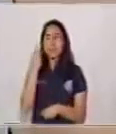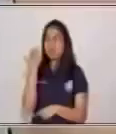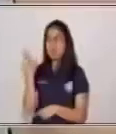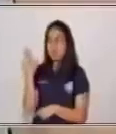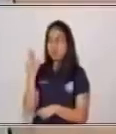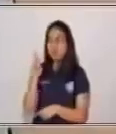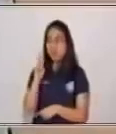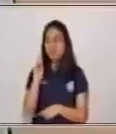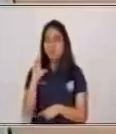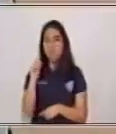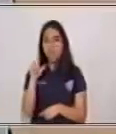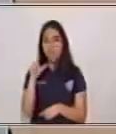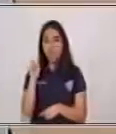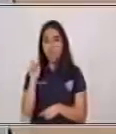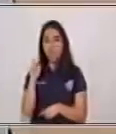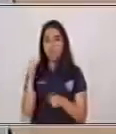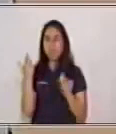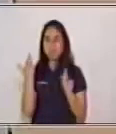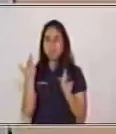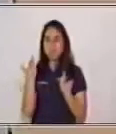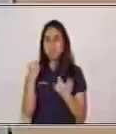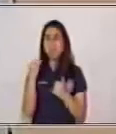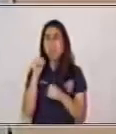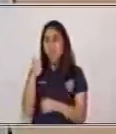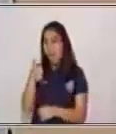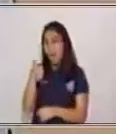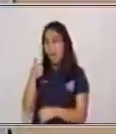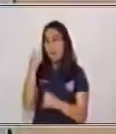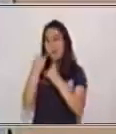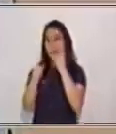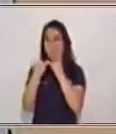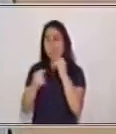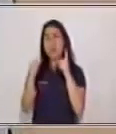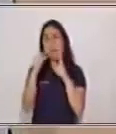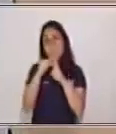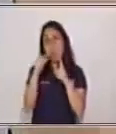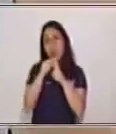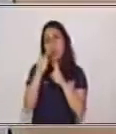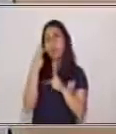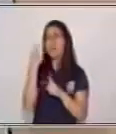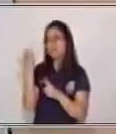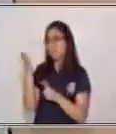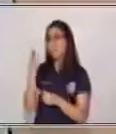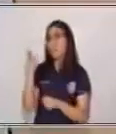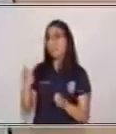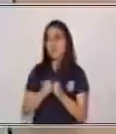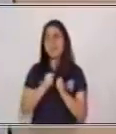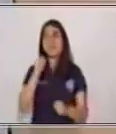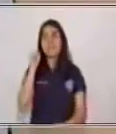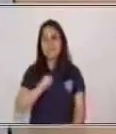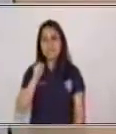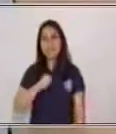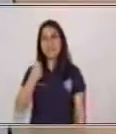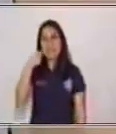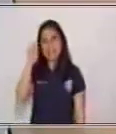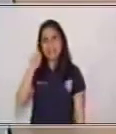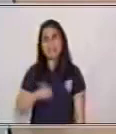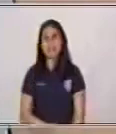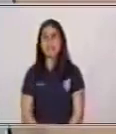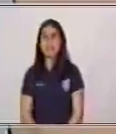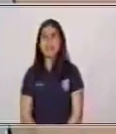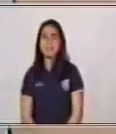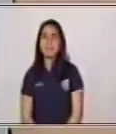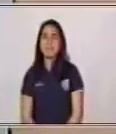palabra? En la vocal A. Por lo tanto, se tilda. Sigamos con el tercer ejemplo. Si